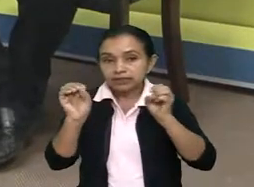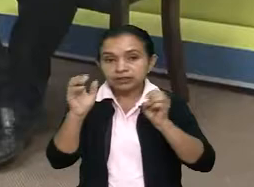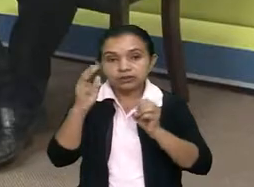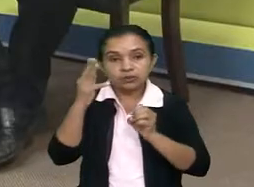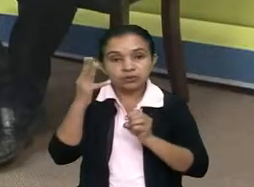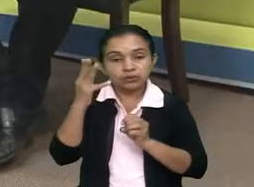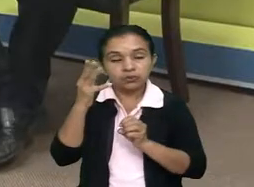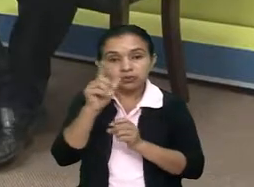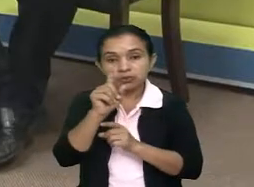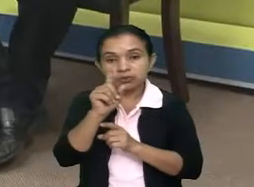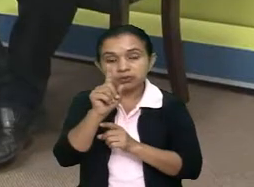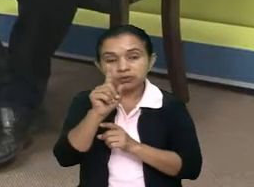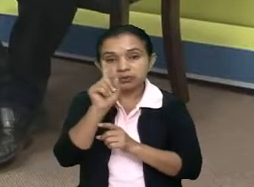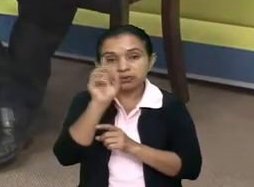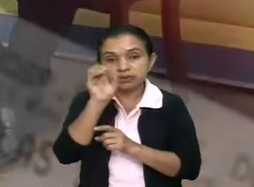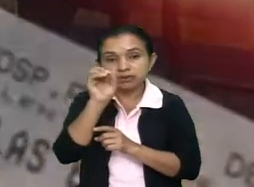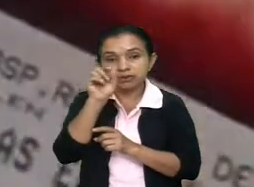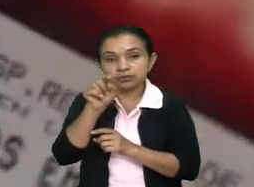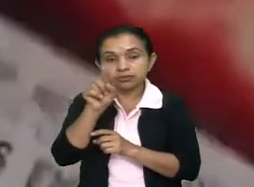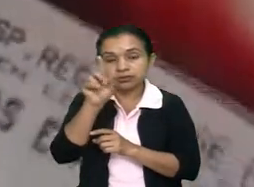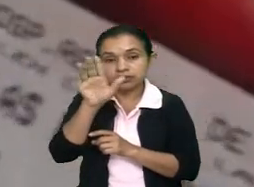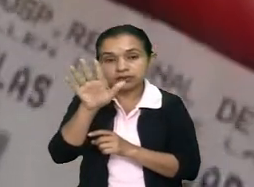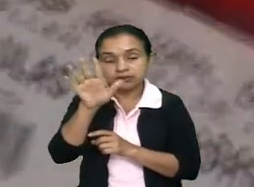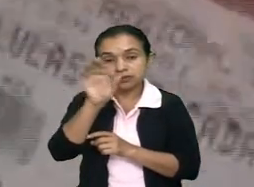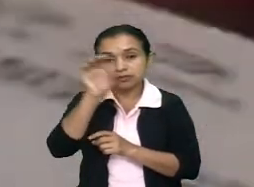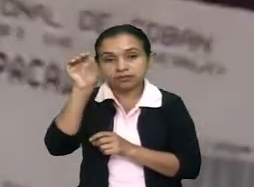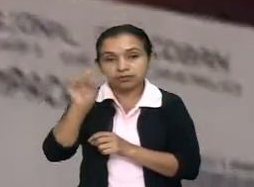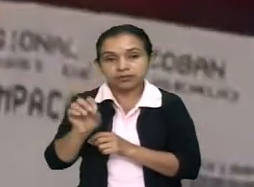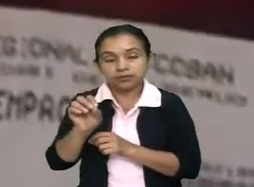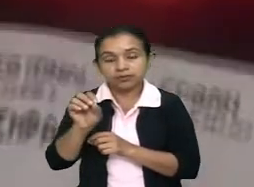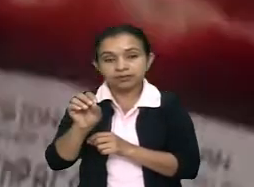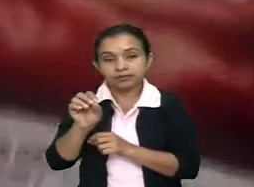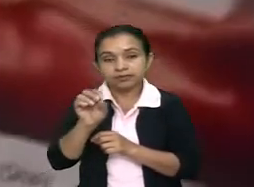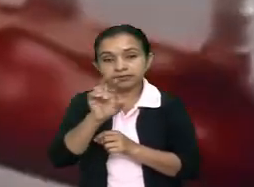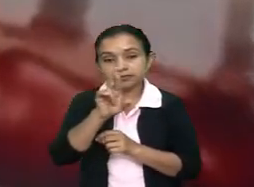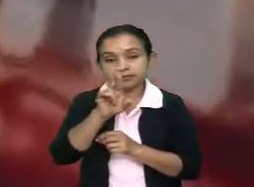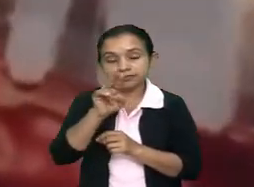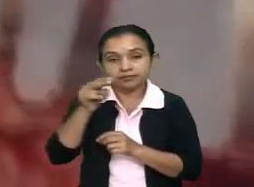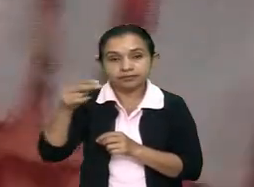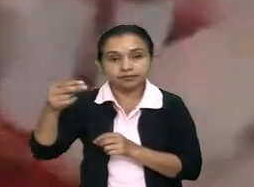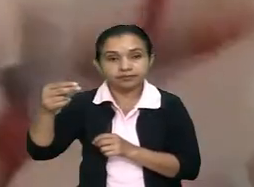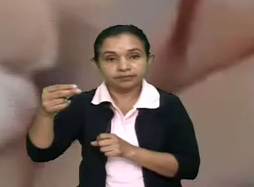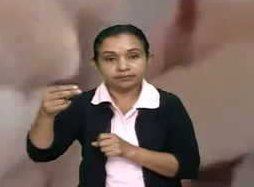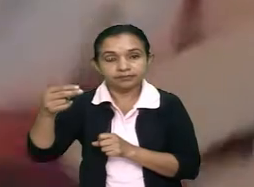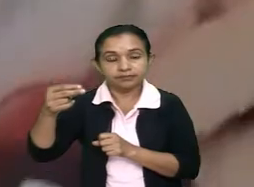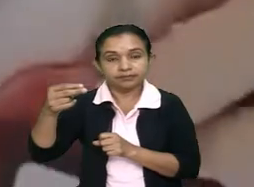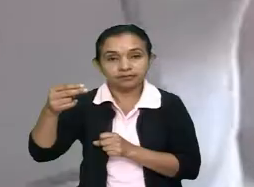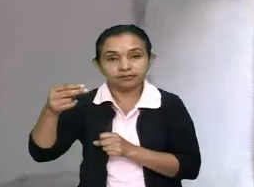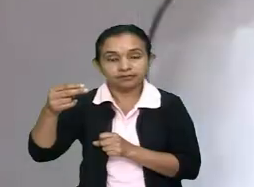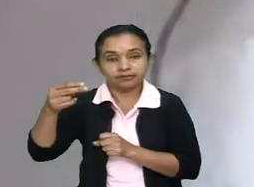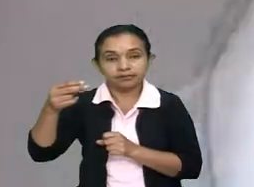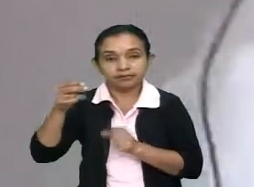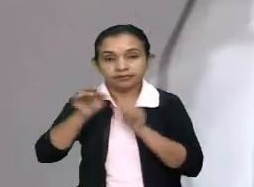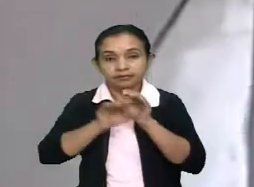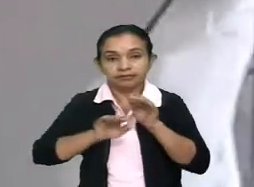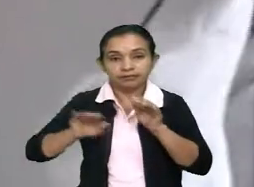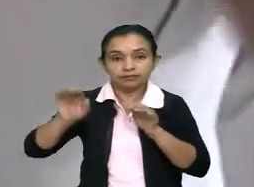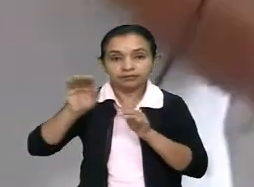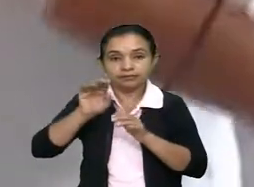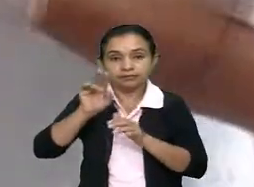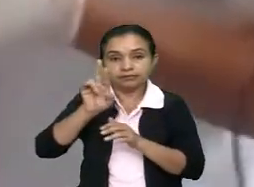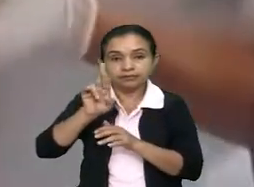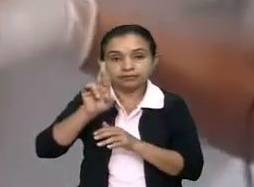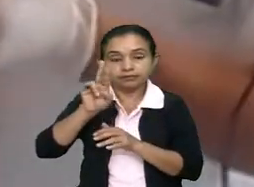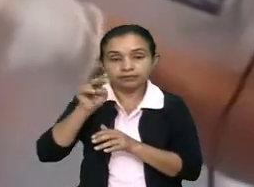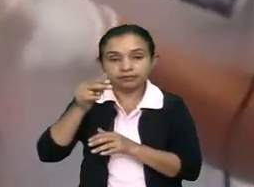ni el 1% 0.5 por ciento nada más y si lo combinamos con el rh resulta que los blogs los más escasos son los derechos